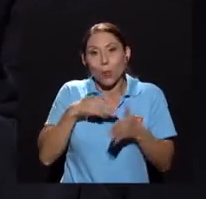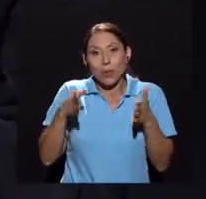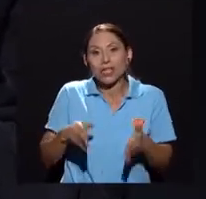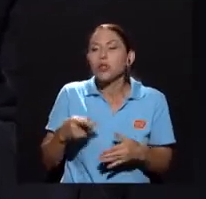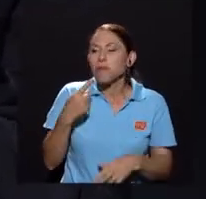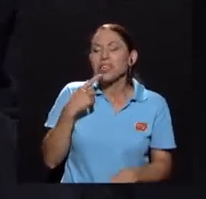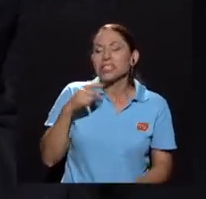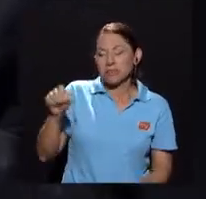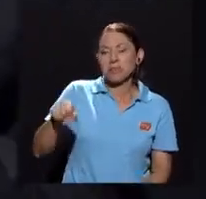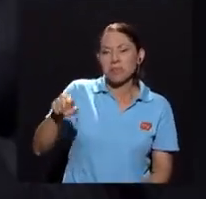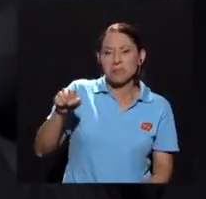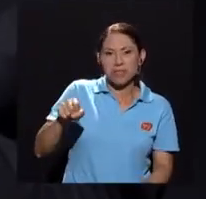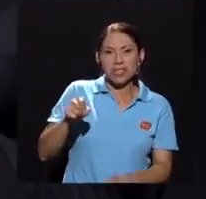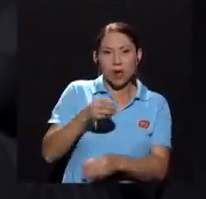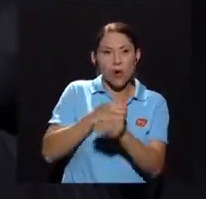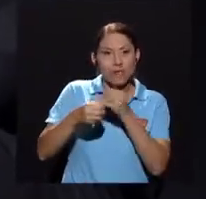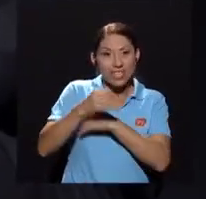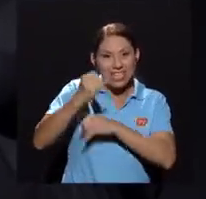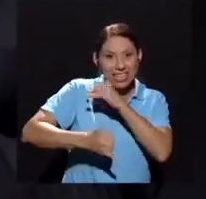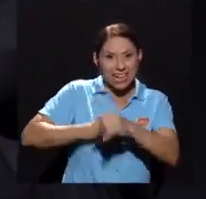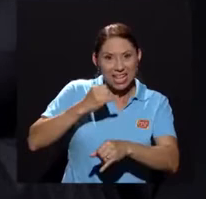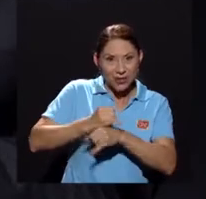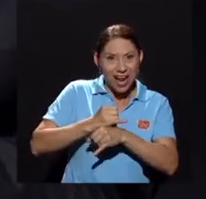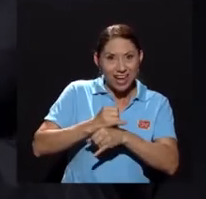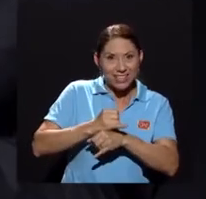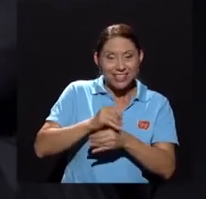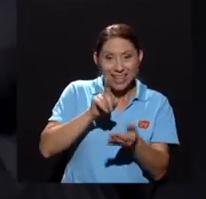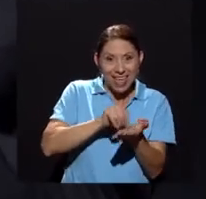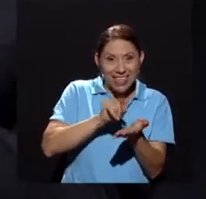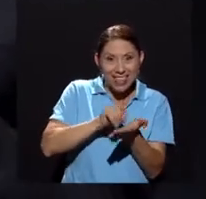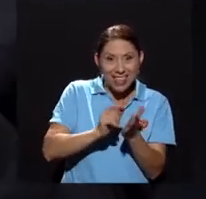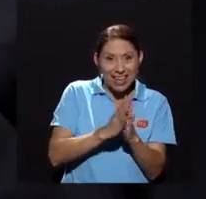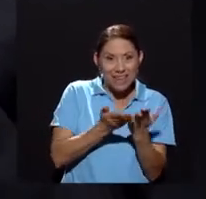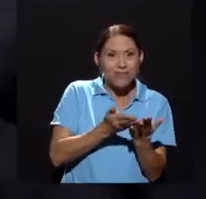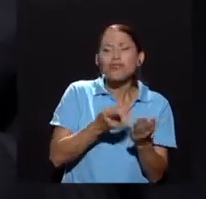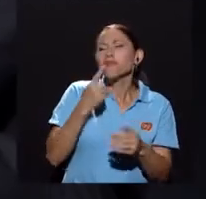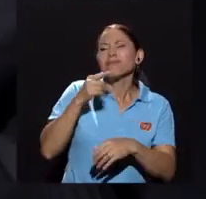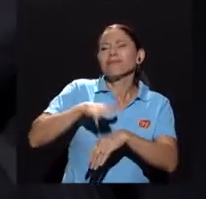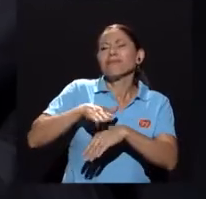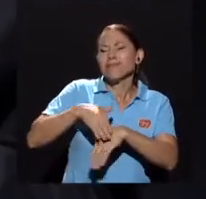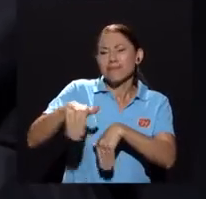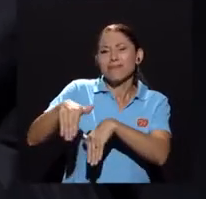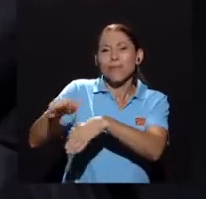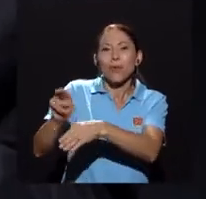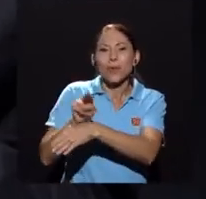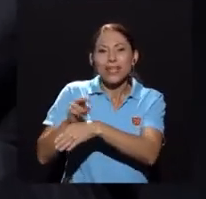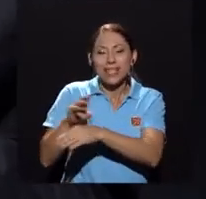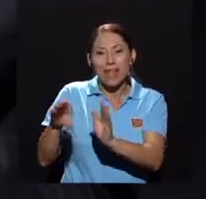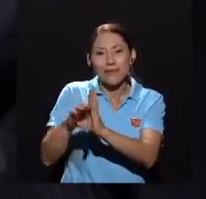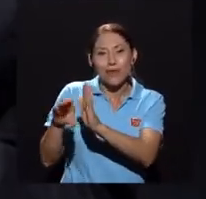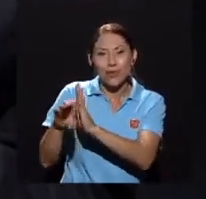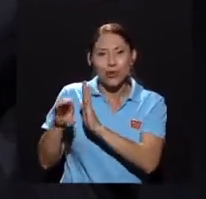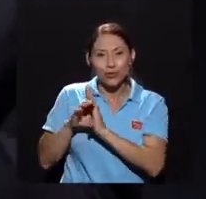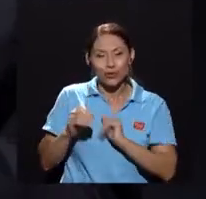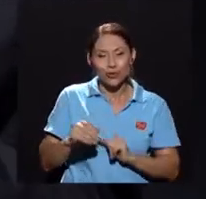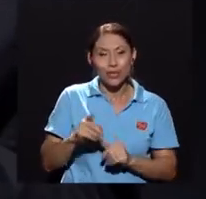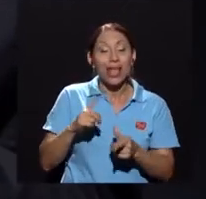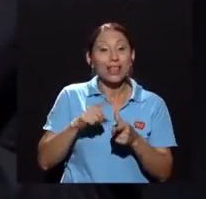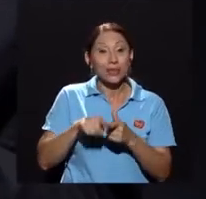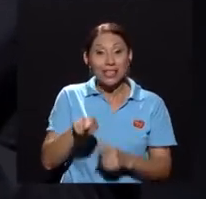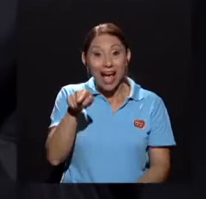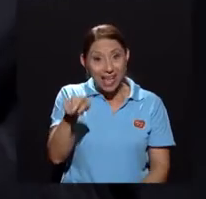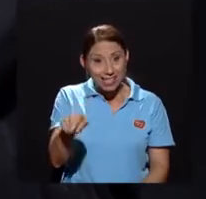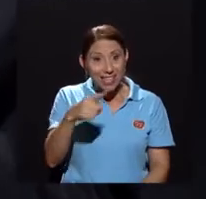las agencias internacionales que editan libros para que el doctor pudiera utilizar las fotos ha sido tuvimos nosotros